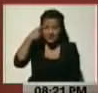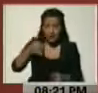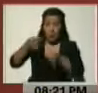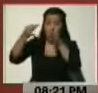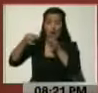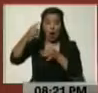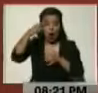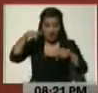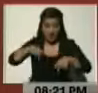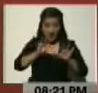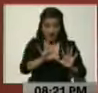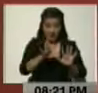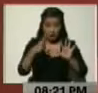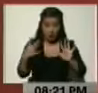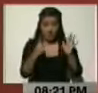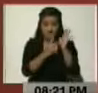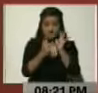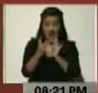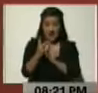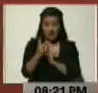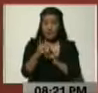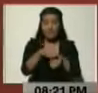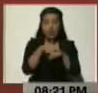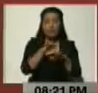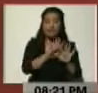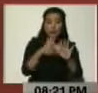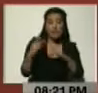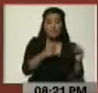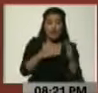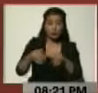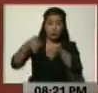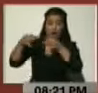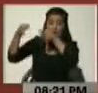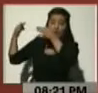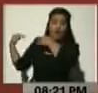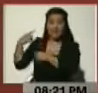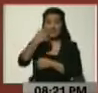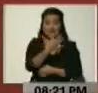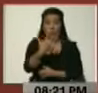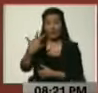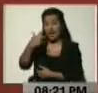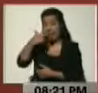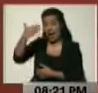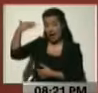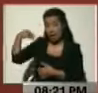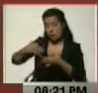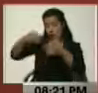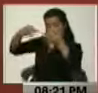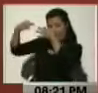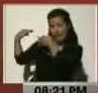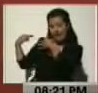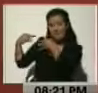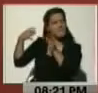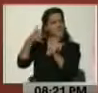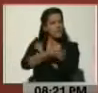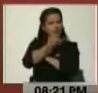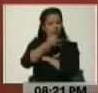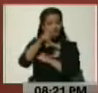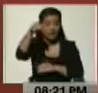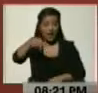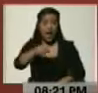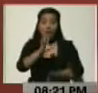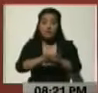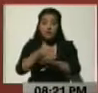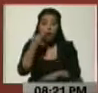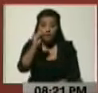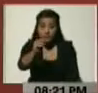19 de marzo de 1963, hace 53 años, escuchen jóvenes de Venezuela, fue asesinado